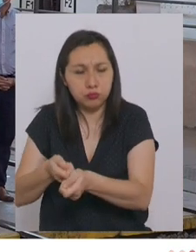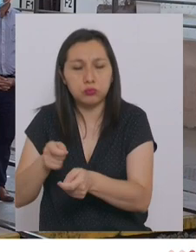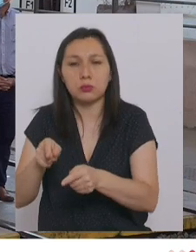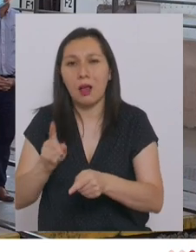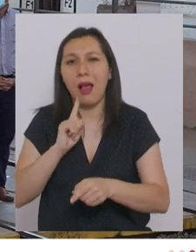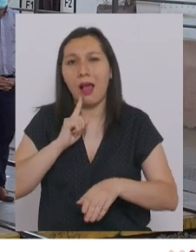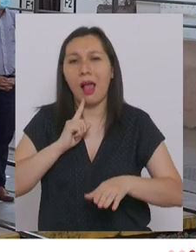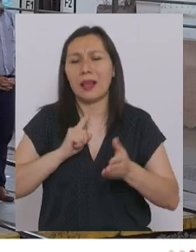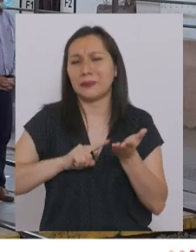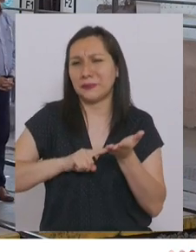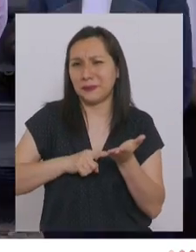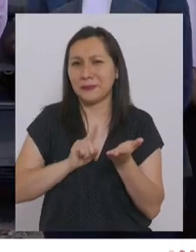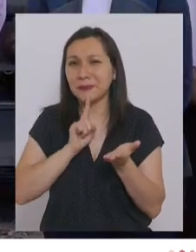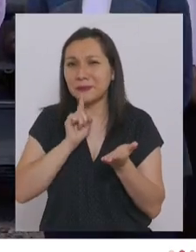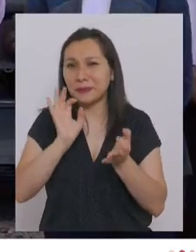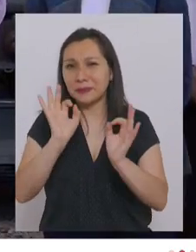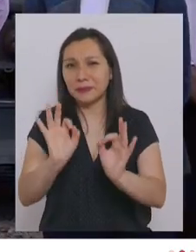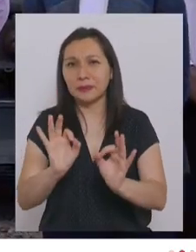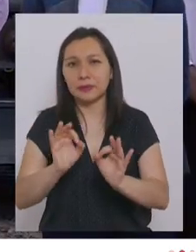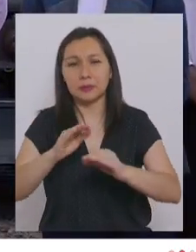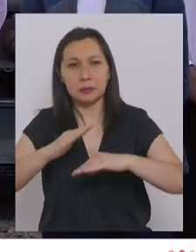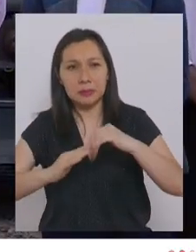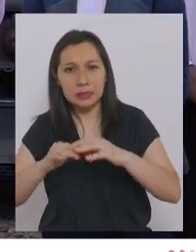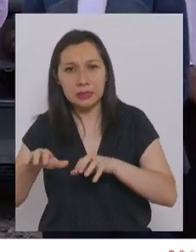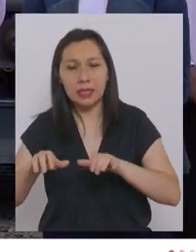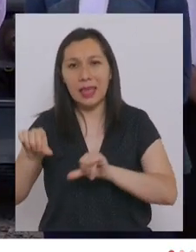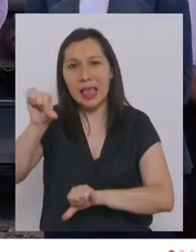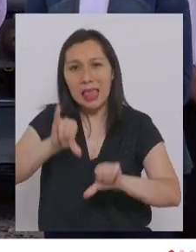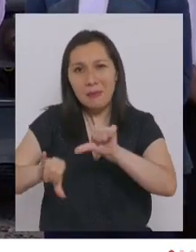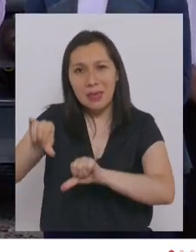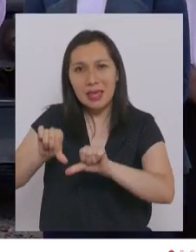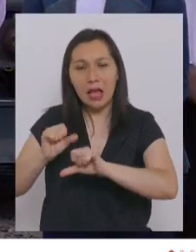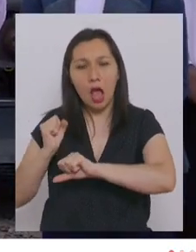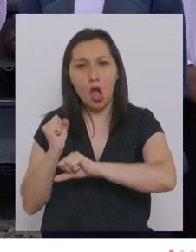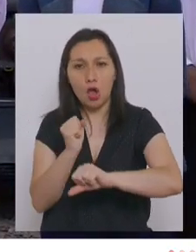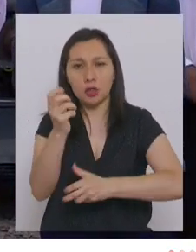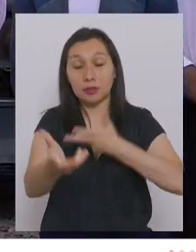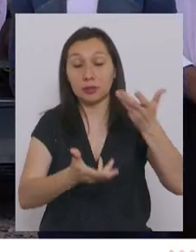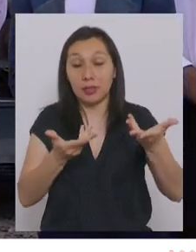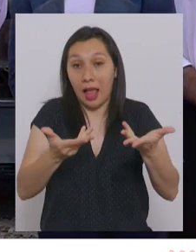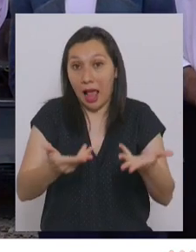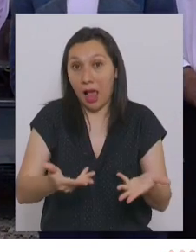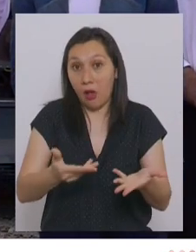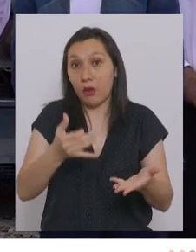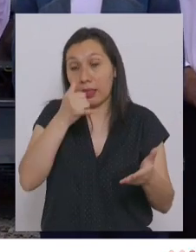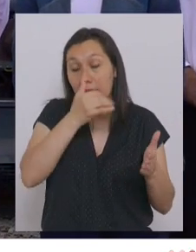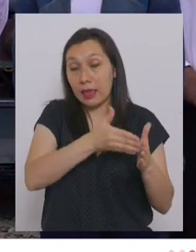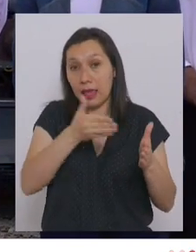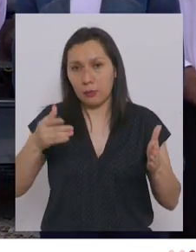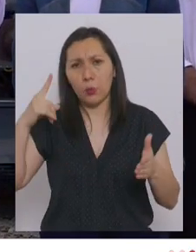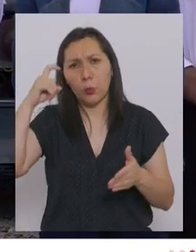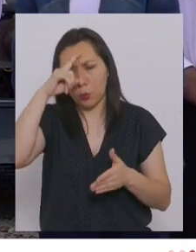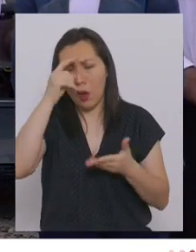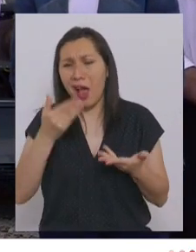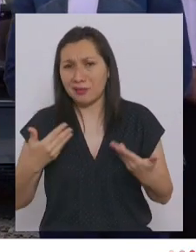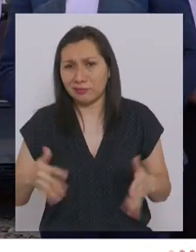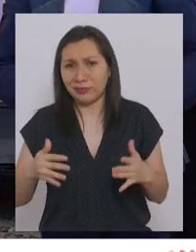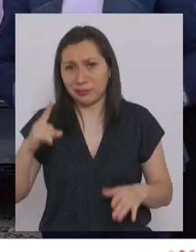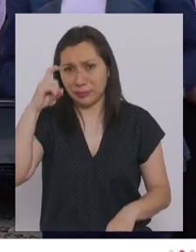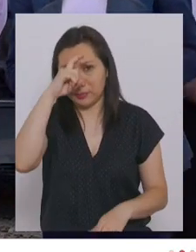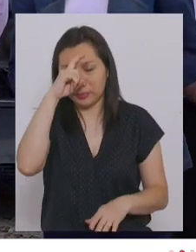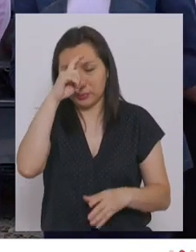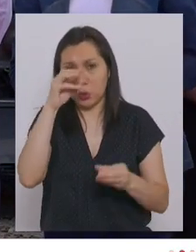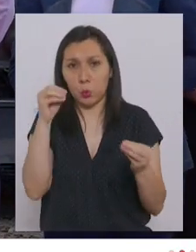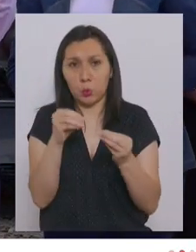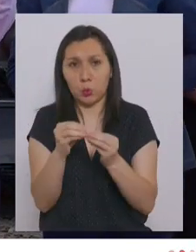la tecnología de punta con el material y la química para enfrentar los incendios. Pero esta temporada va a ser muy difícil y está siendo muy difícil porque se han